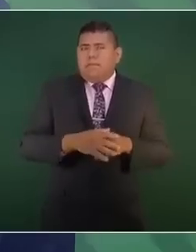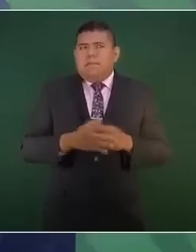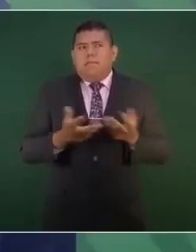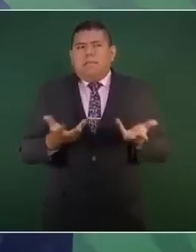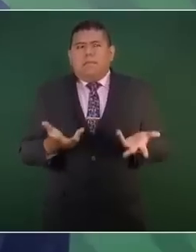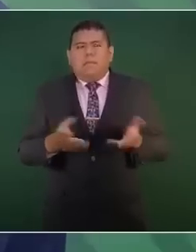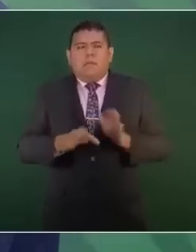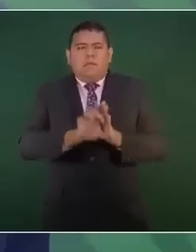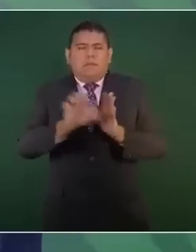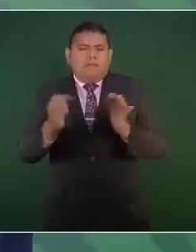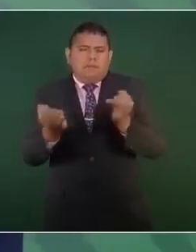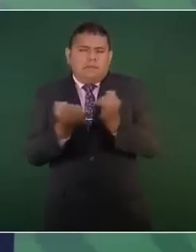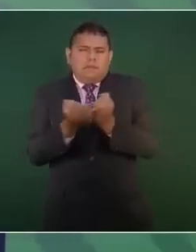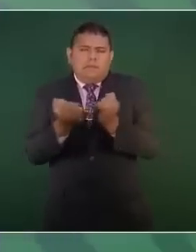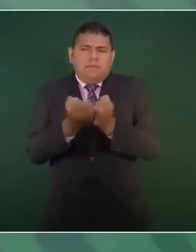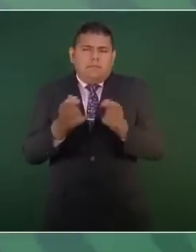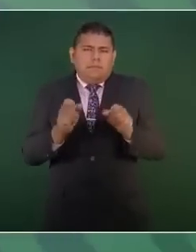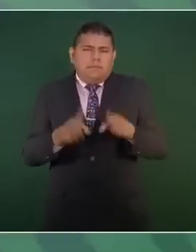Y